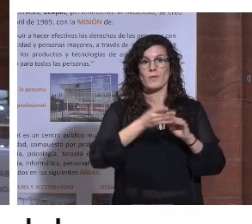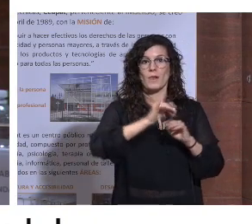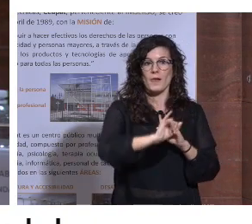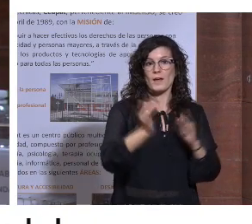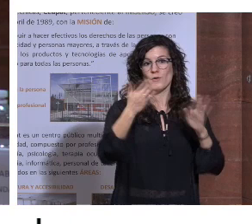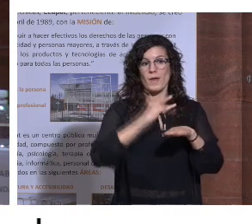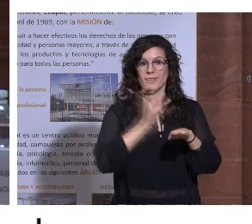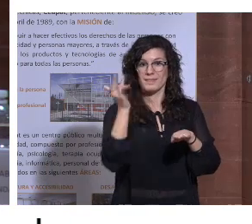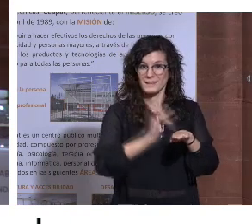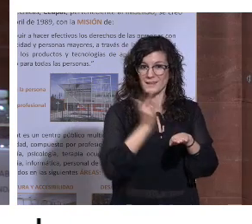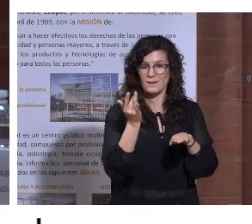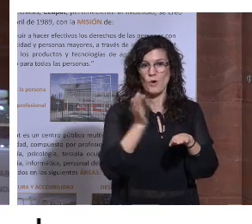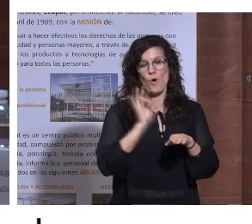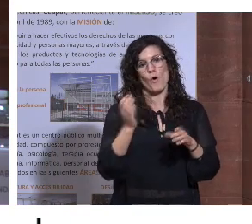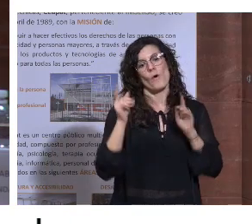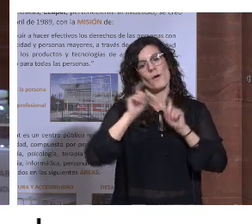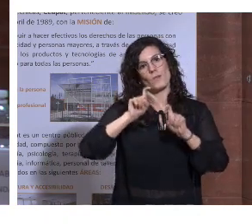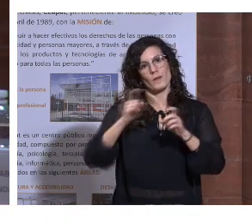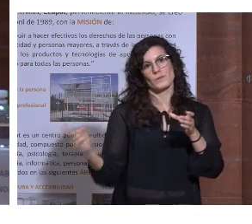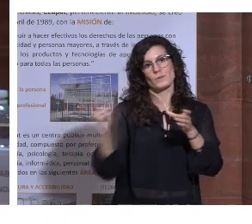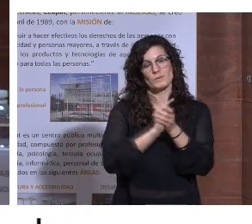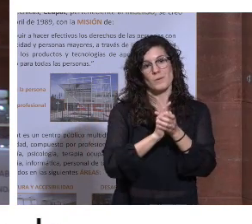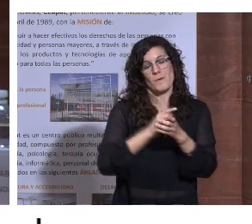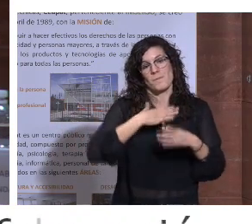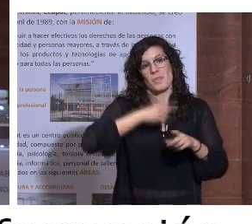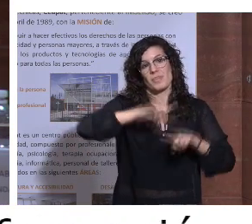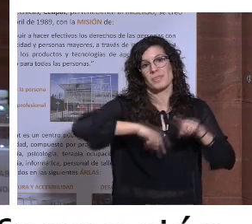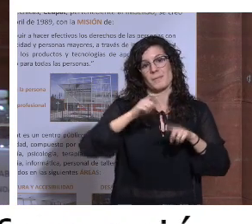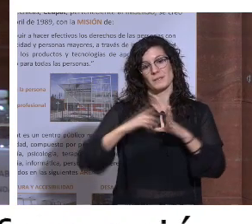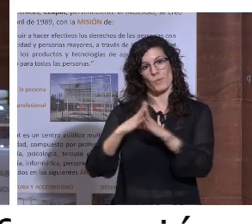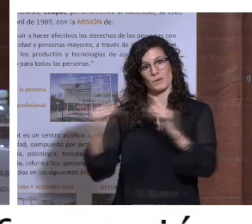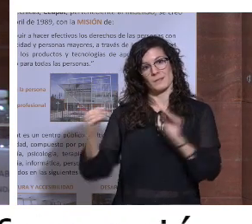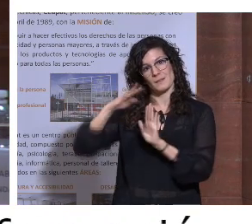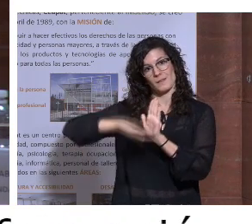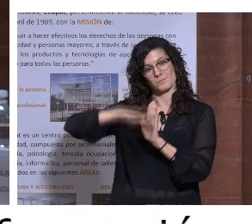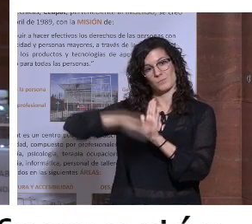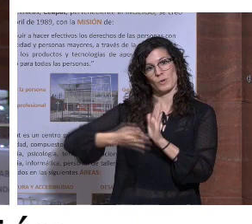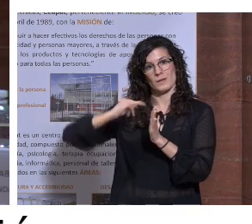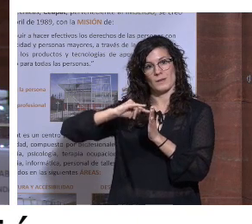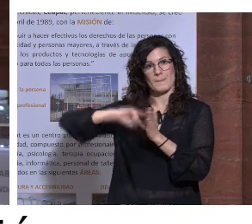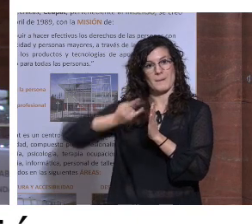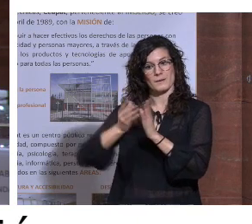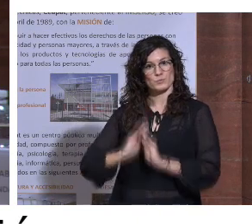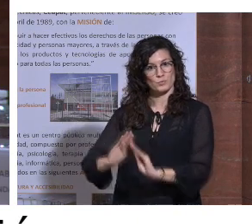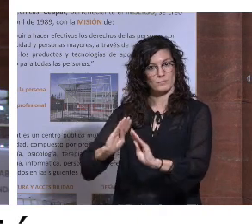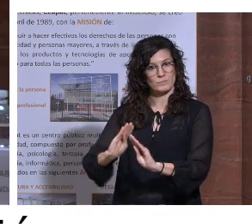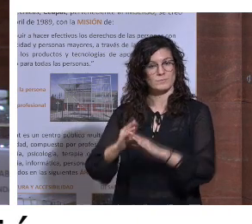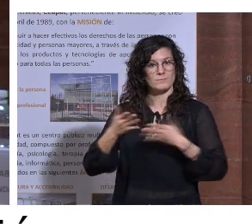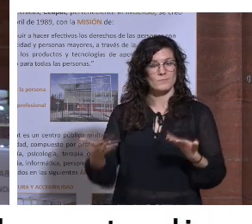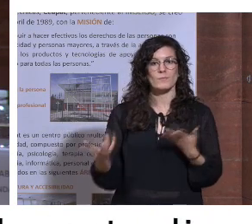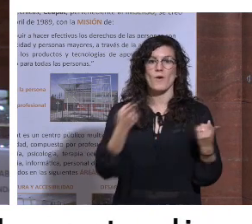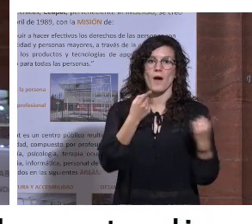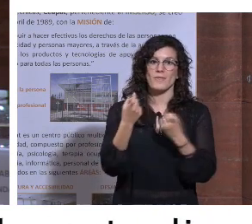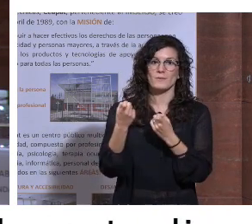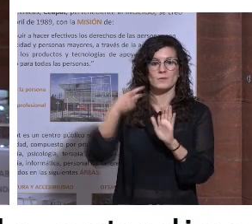digital o en educación inclusiva, dependiendo del plan de estudios de la universidad. Y necesitaríamos